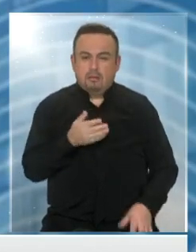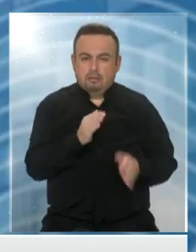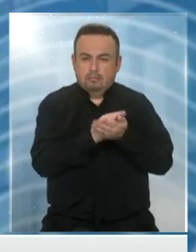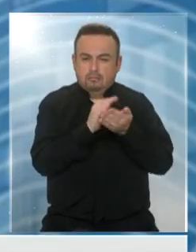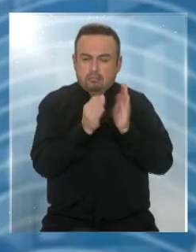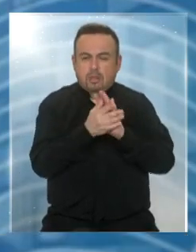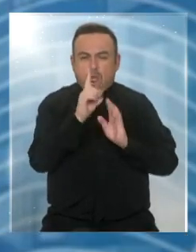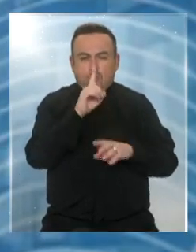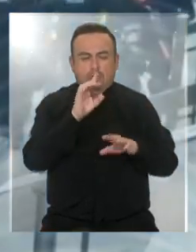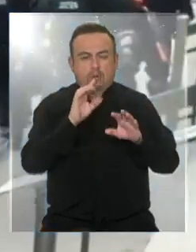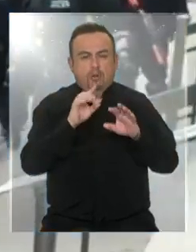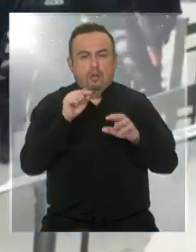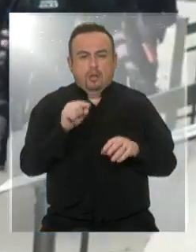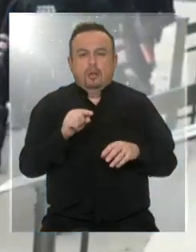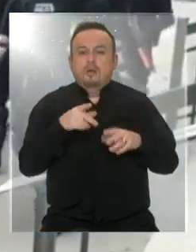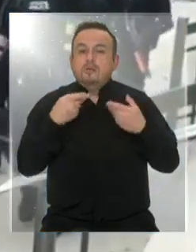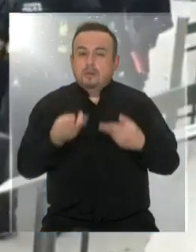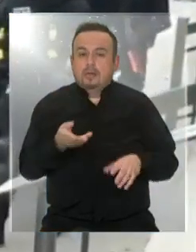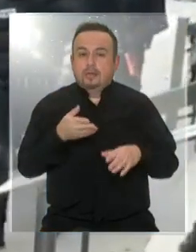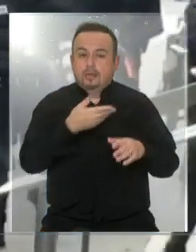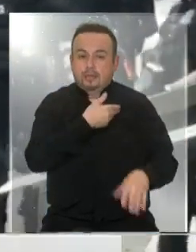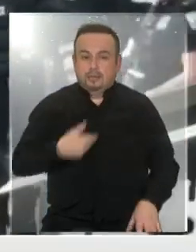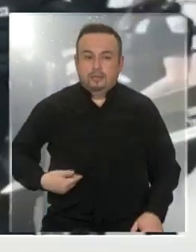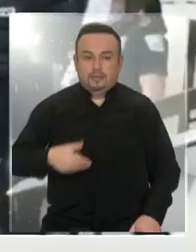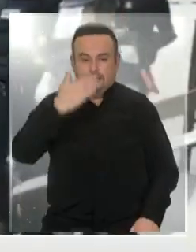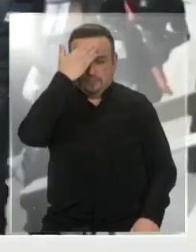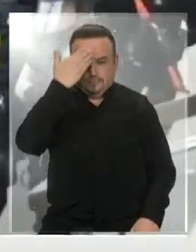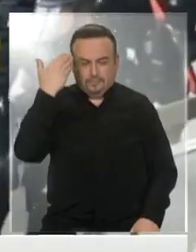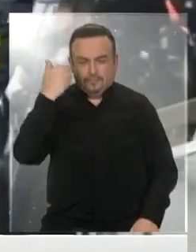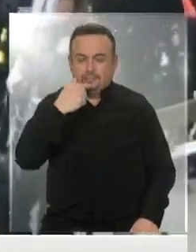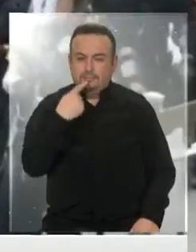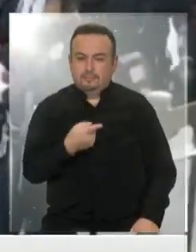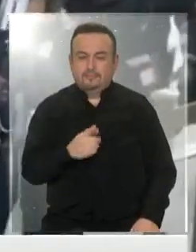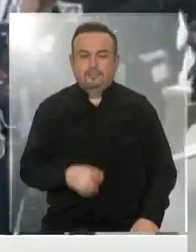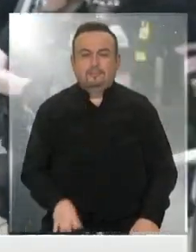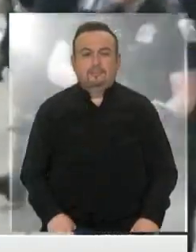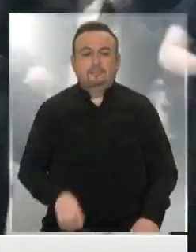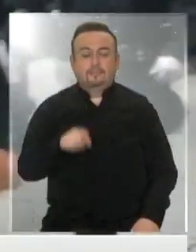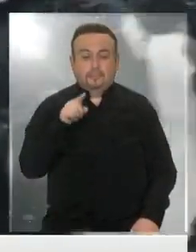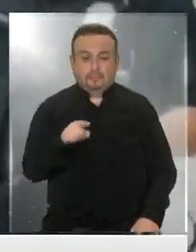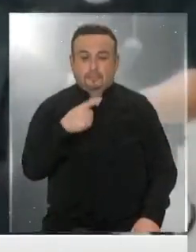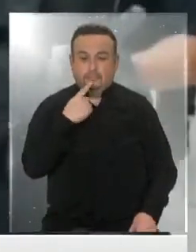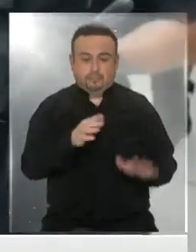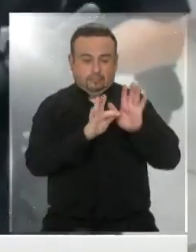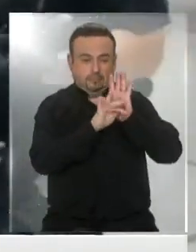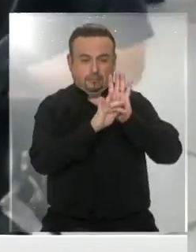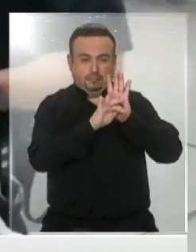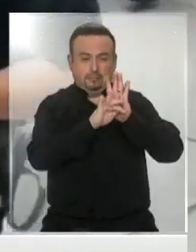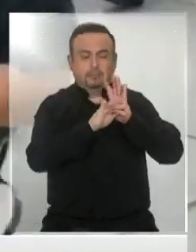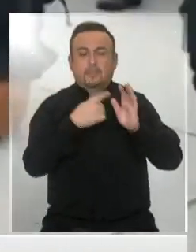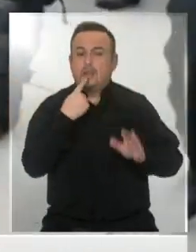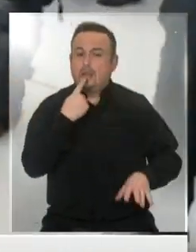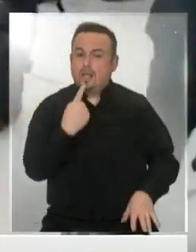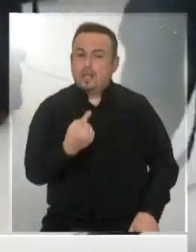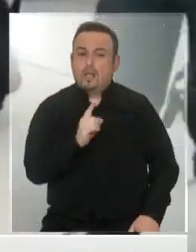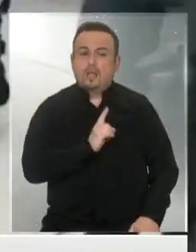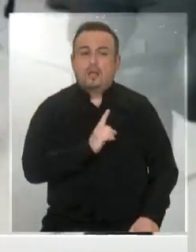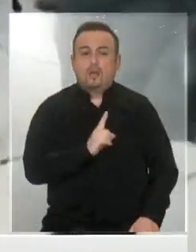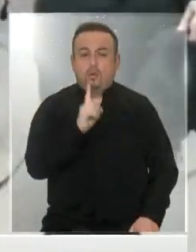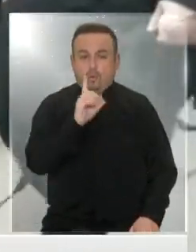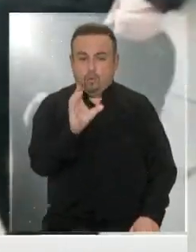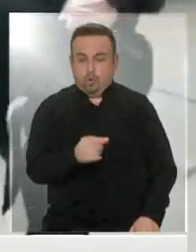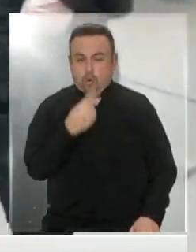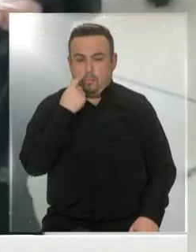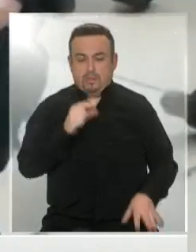en particular promovida por el presidente de Estados Unidos, Donald Trump. Él tuiteó sugiriendo que un hombre